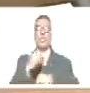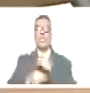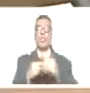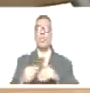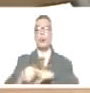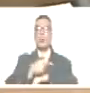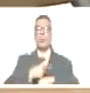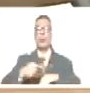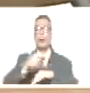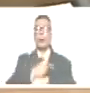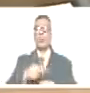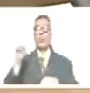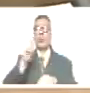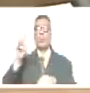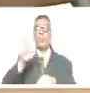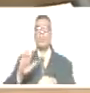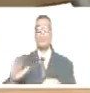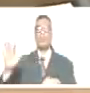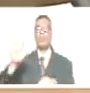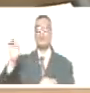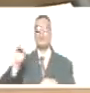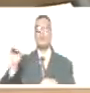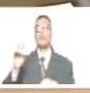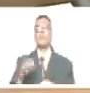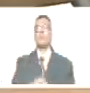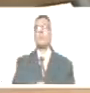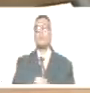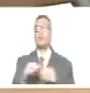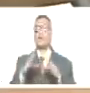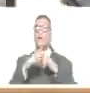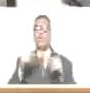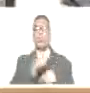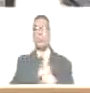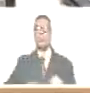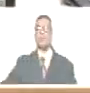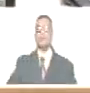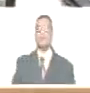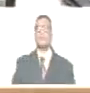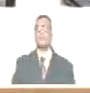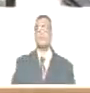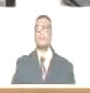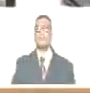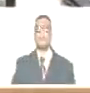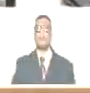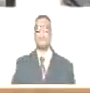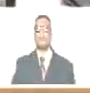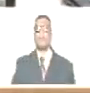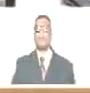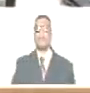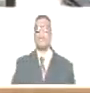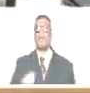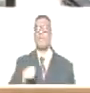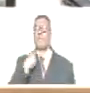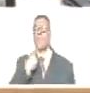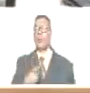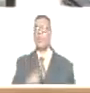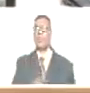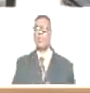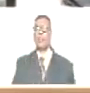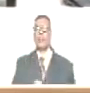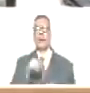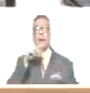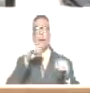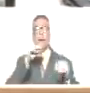la República Bolivariana de Venezuela. Es todo, ciudadano presidente. Voy a dejar en el derecho de palabra para